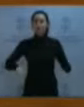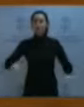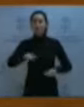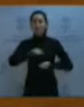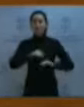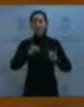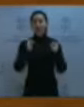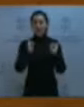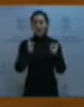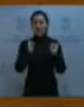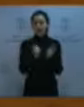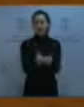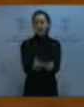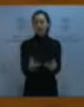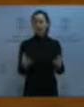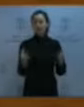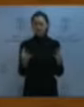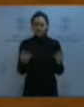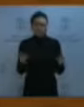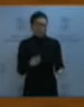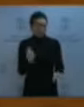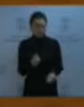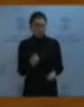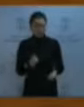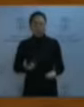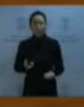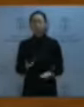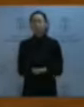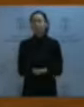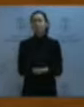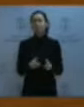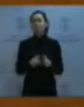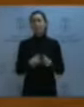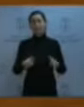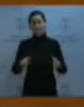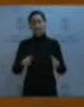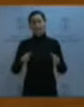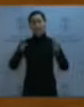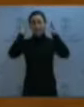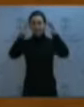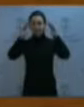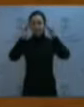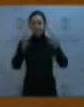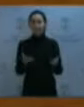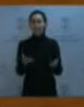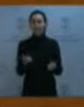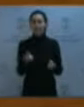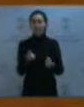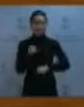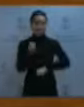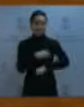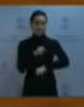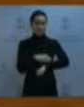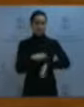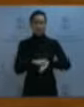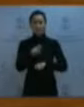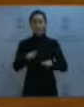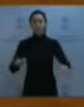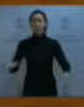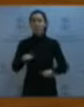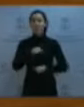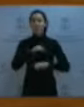están en el paro, nosotros proponemos que se haga a través del llamado cheque formación, que se habiliten fondos para que las personas que están